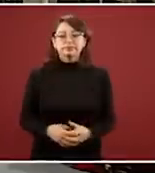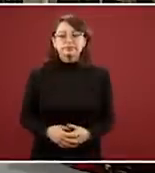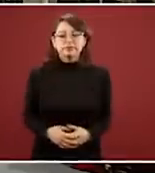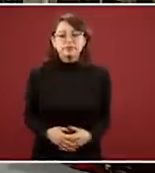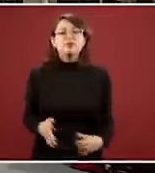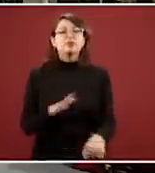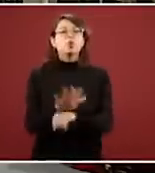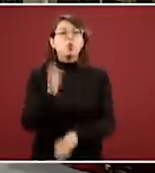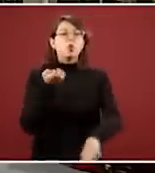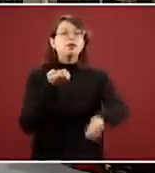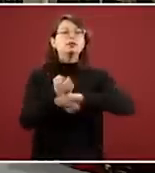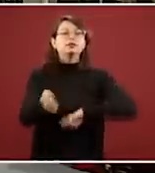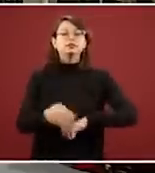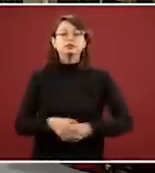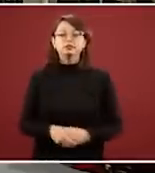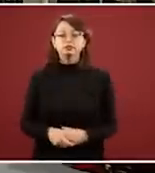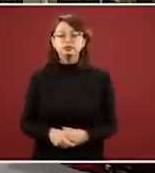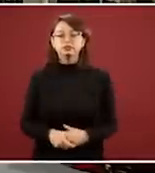¿Qué estado es?